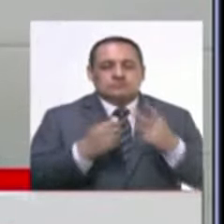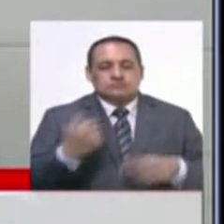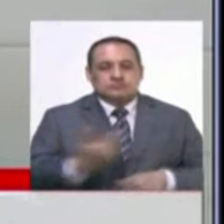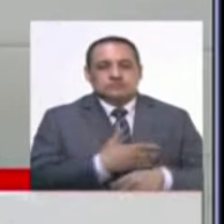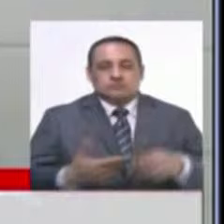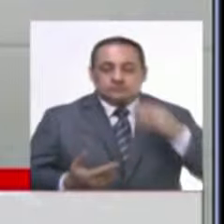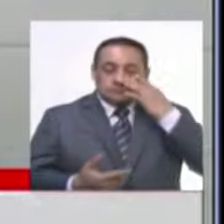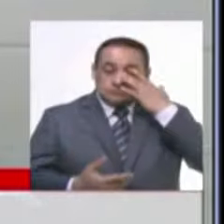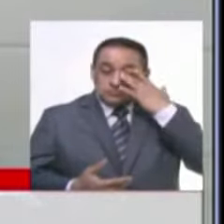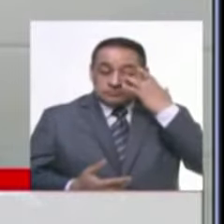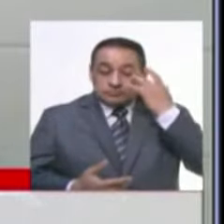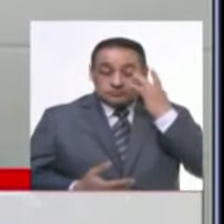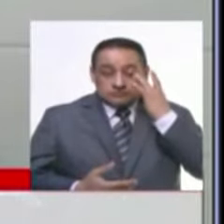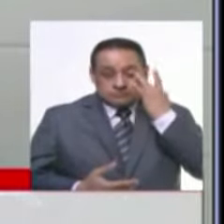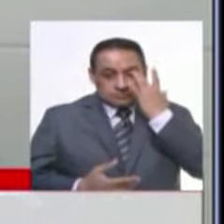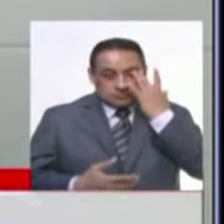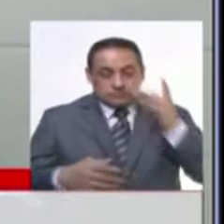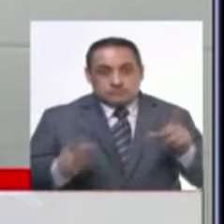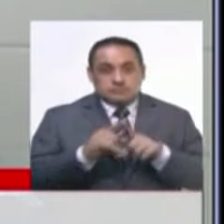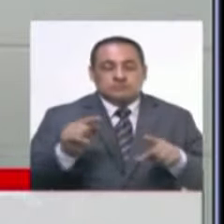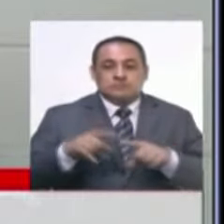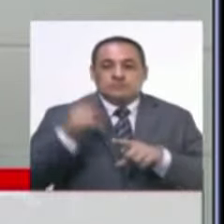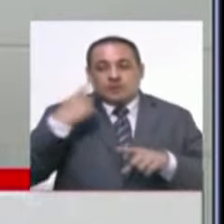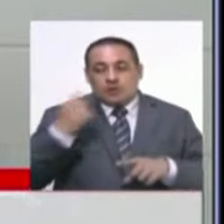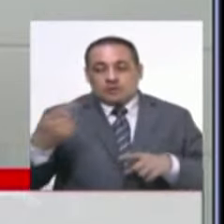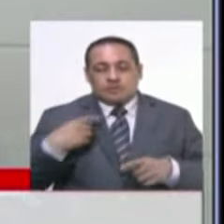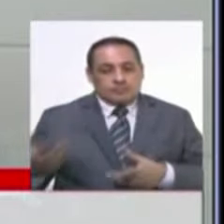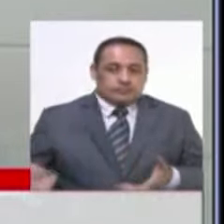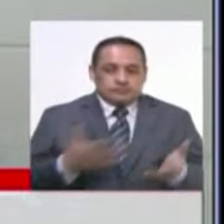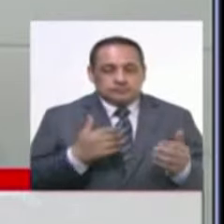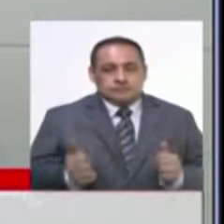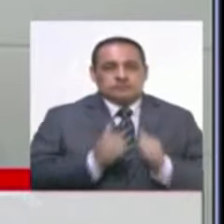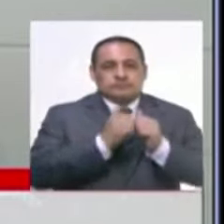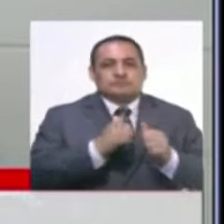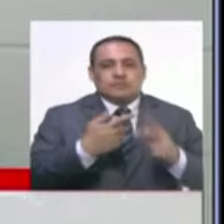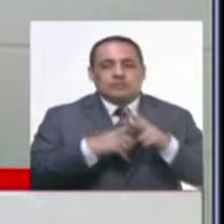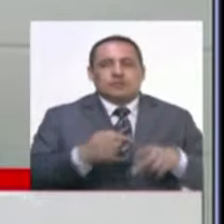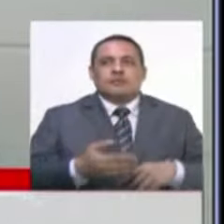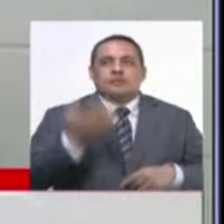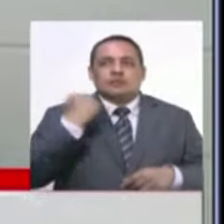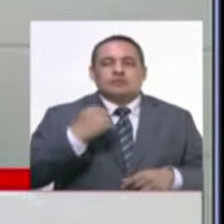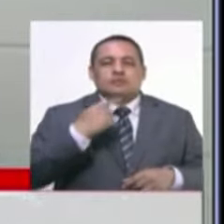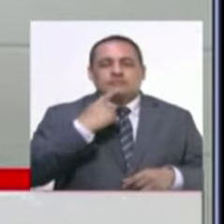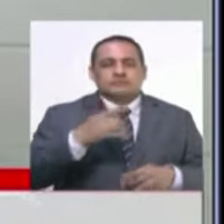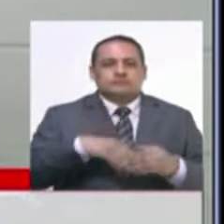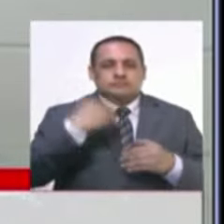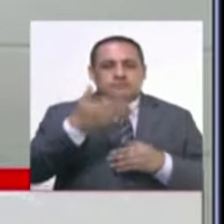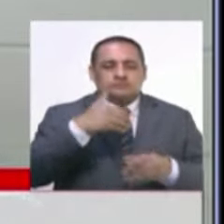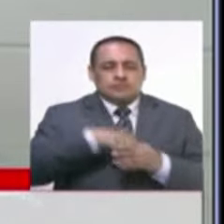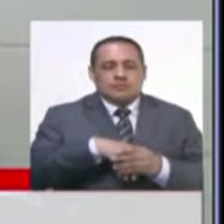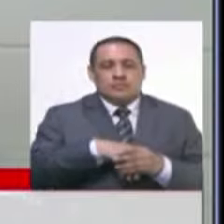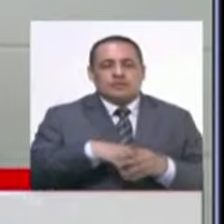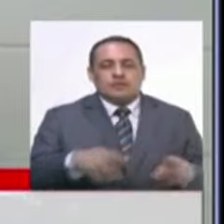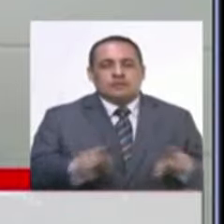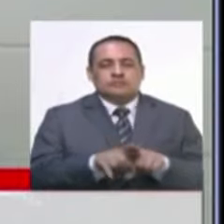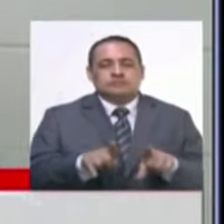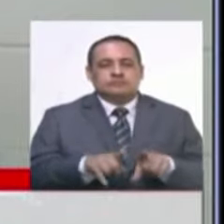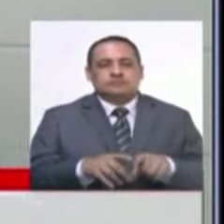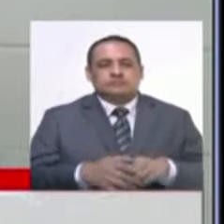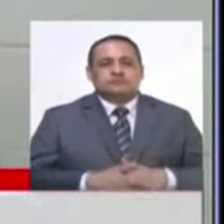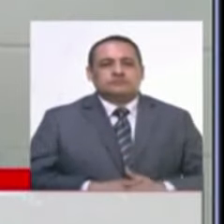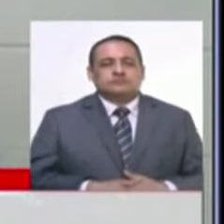a través de Vladimir Mesa, y fueron específicamente a partir del mes de después de las elecciones, después de